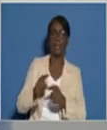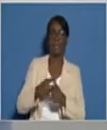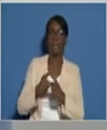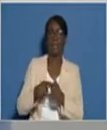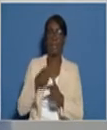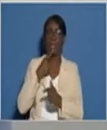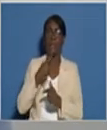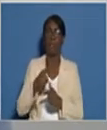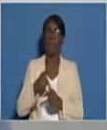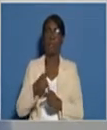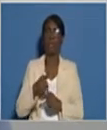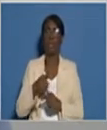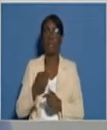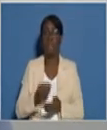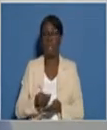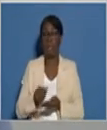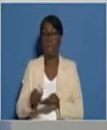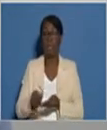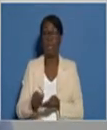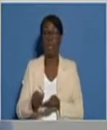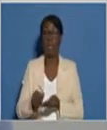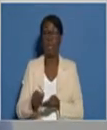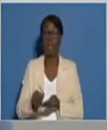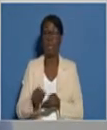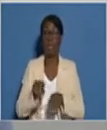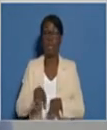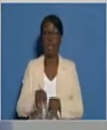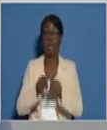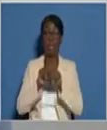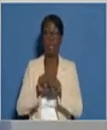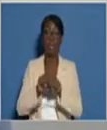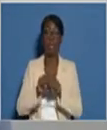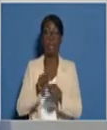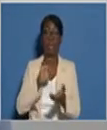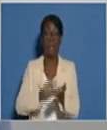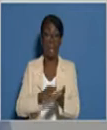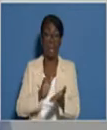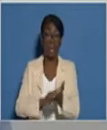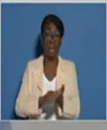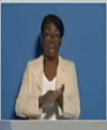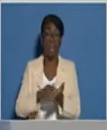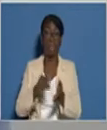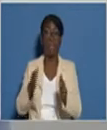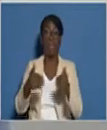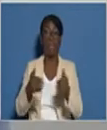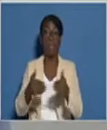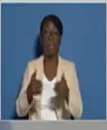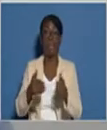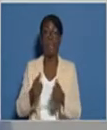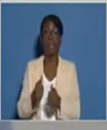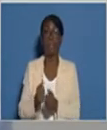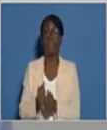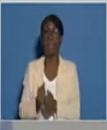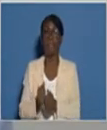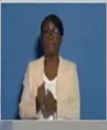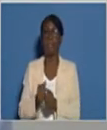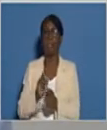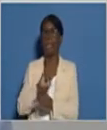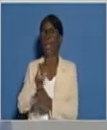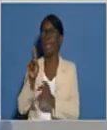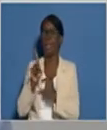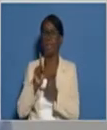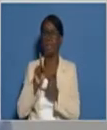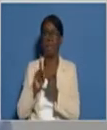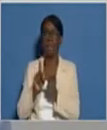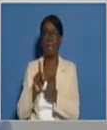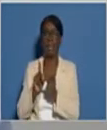un alivio económico. Nuestra suspensión de los efectos del contrato en la República de Panamá es una suspensión perfecta toda vez que se